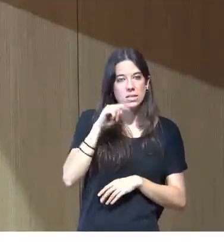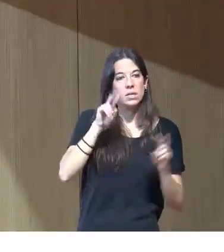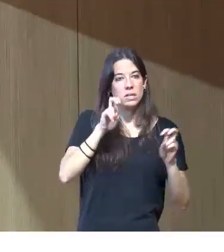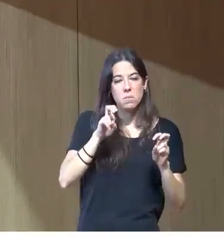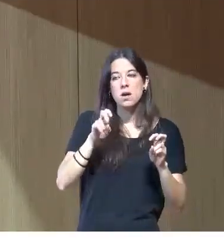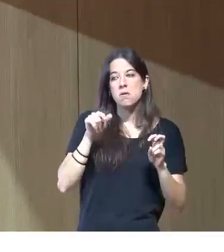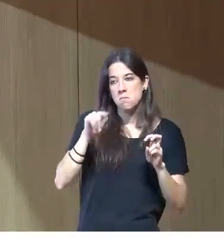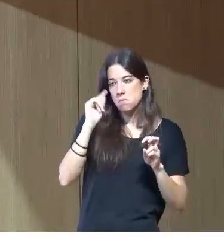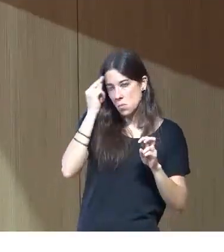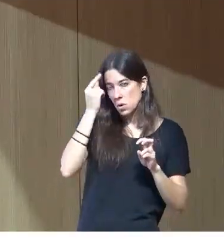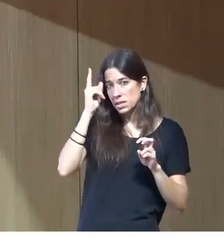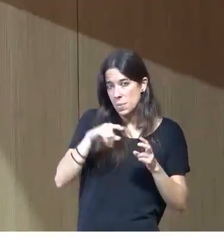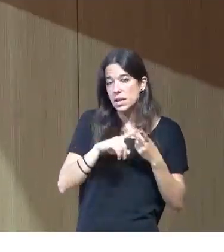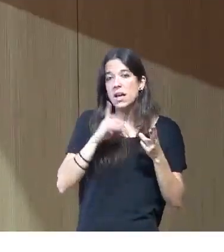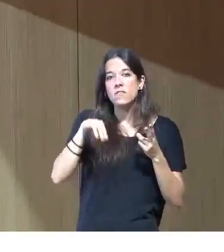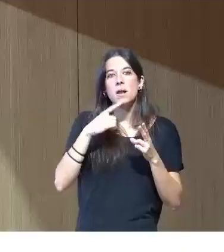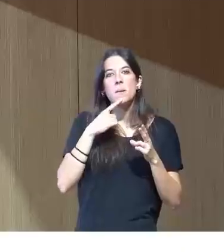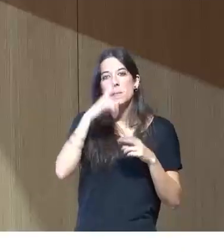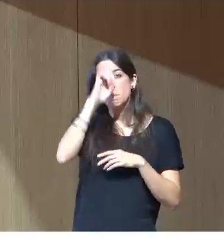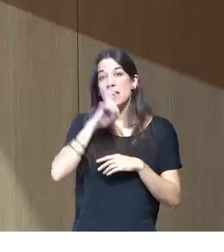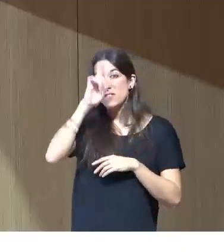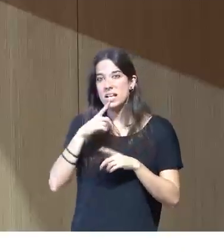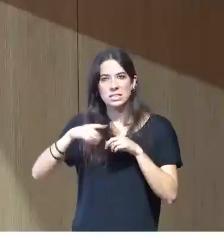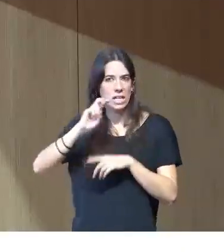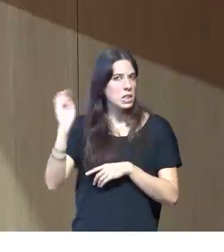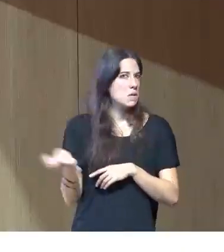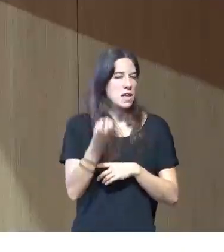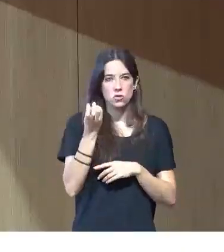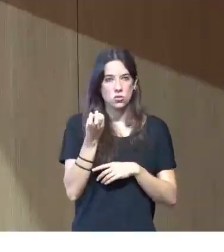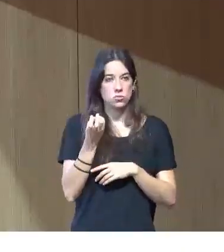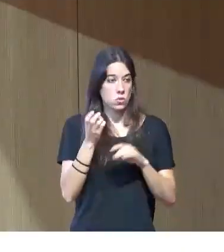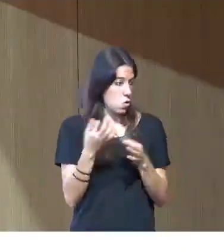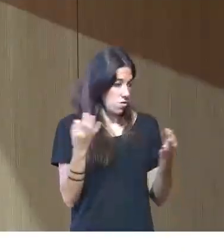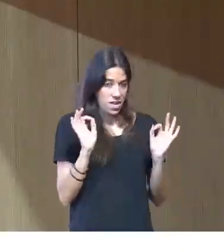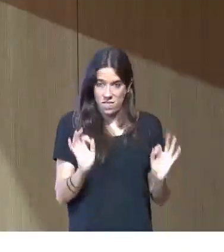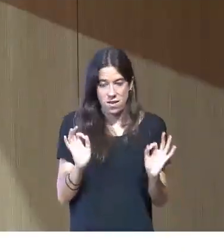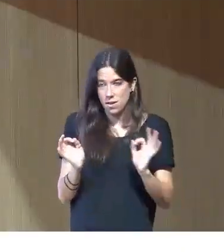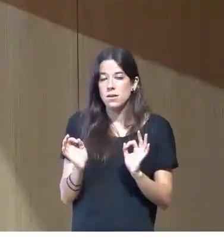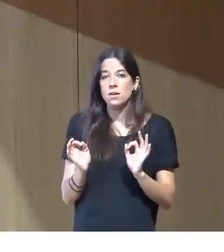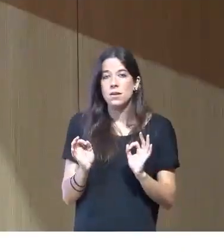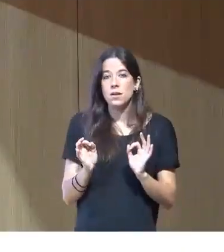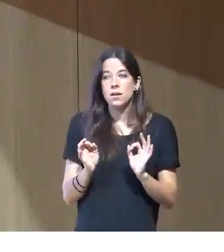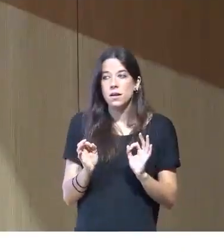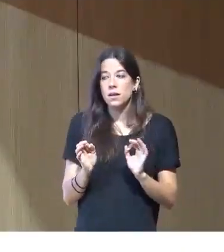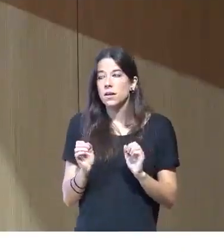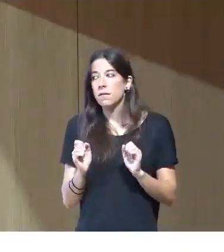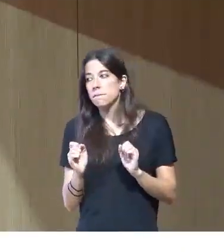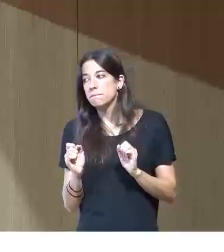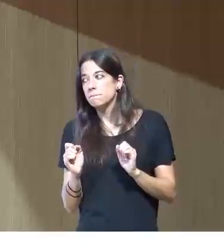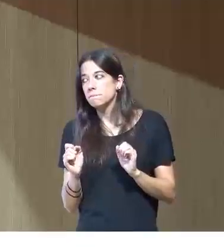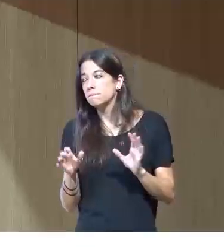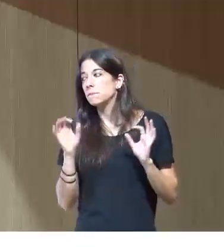en Madrid también y los perfiles que nos vienen son de distintos son muy diversos como tienen que ser Y van un poco en línea y van